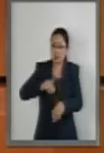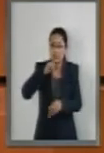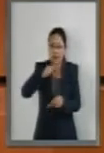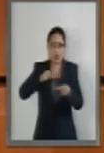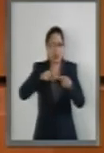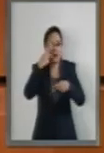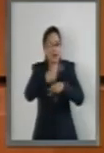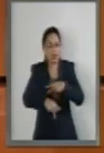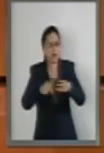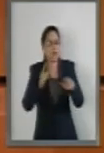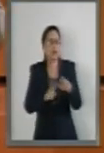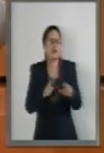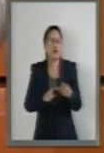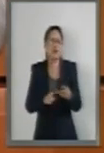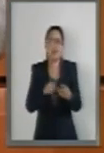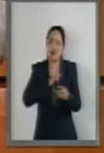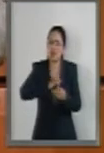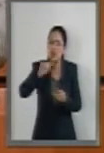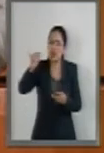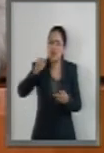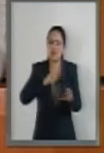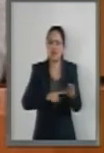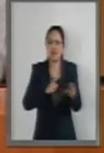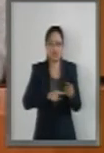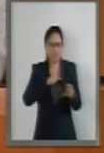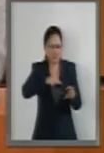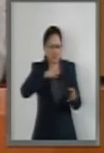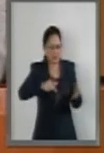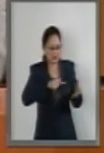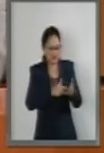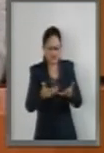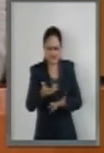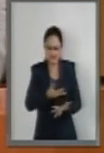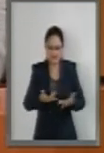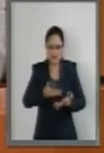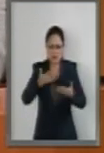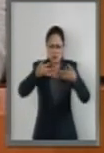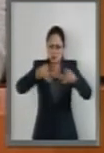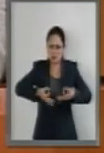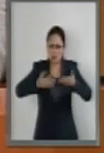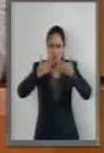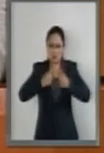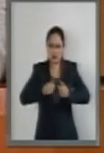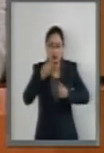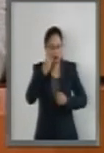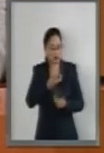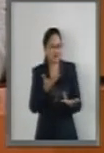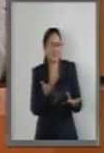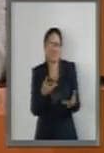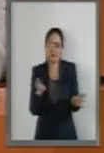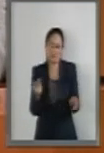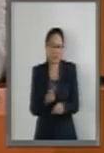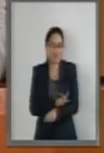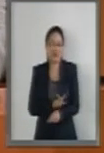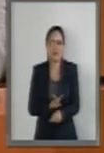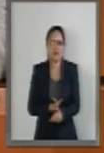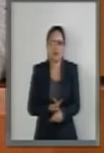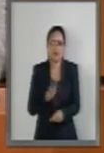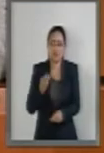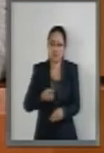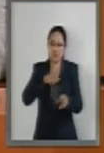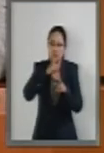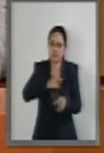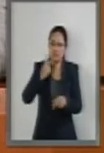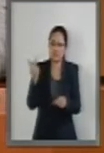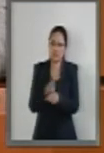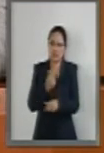peligro o en zonas irregulares. Esa es una gran tragedia del resultado